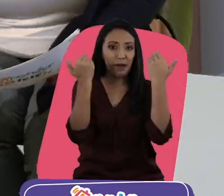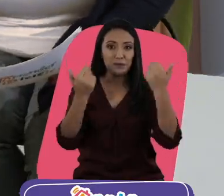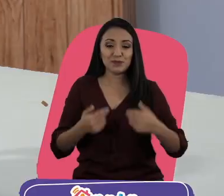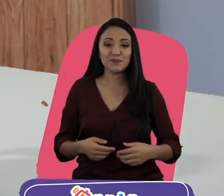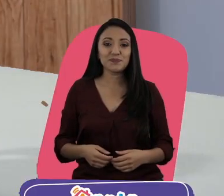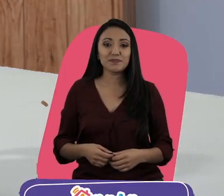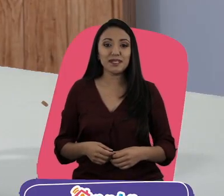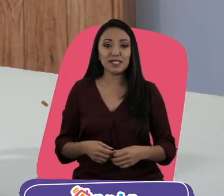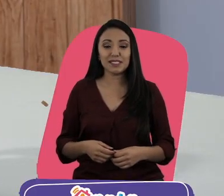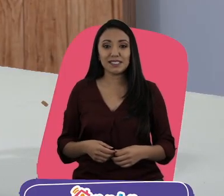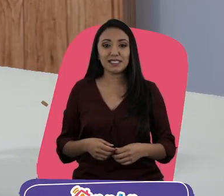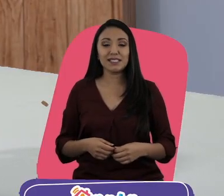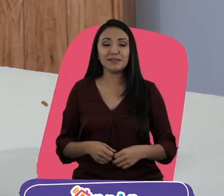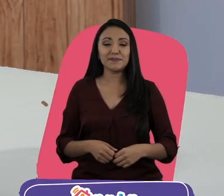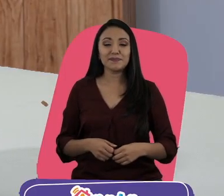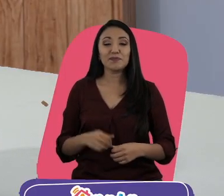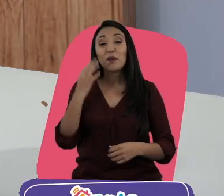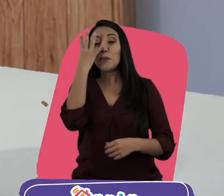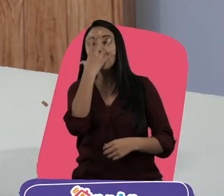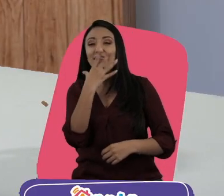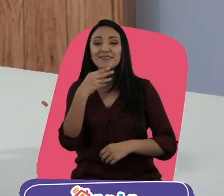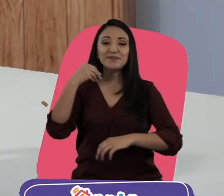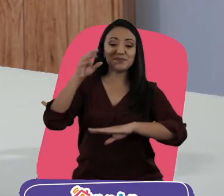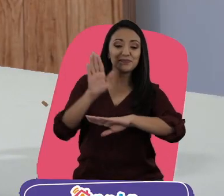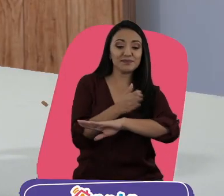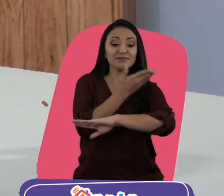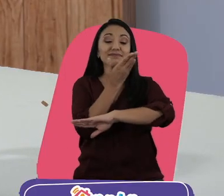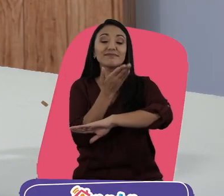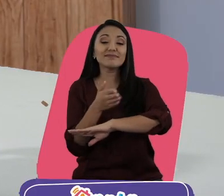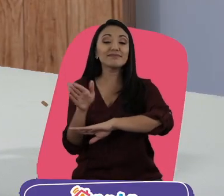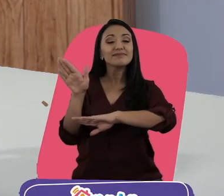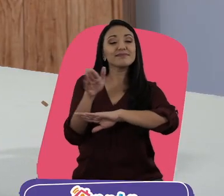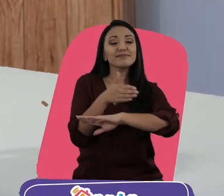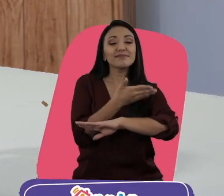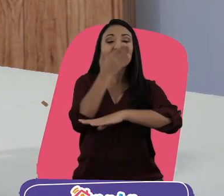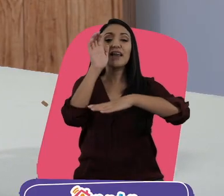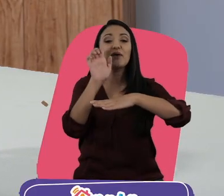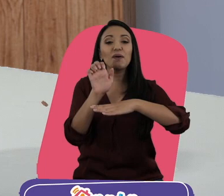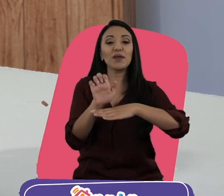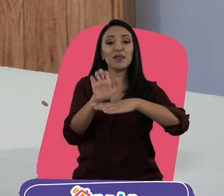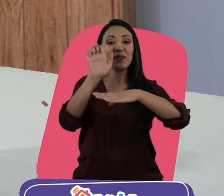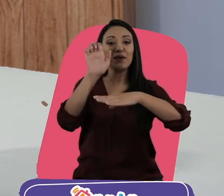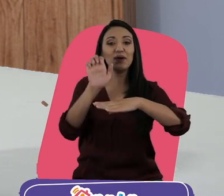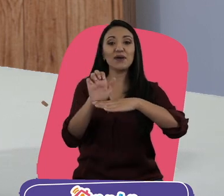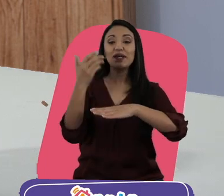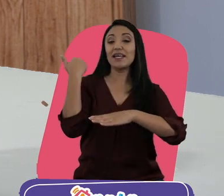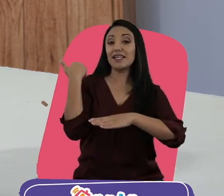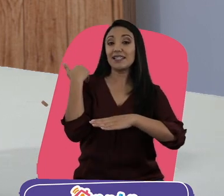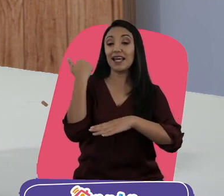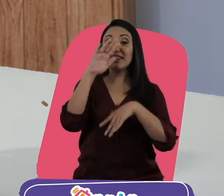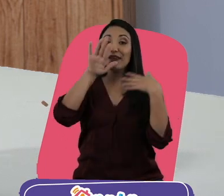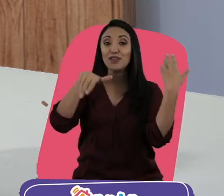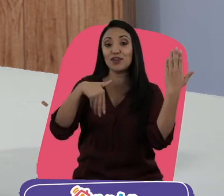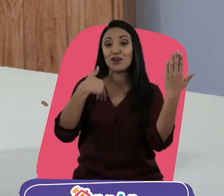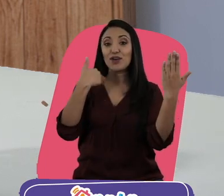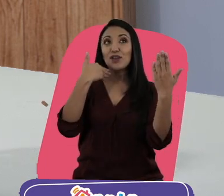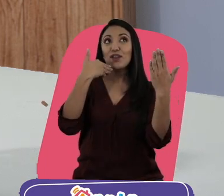chicos? Claro que sí. Vamos. Esta mi tierra, tierra linda, el Ecuador, tiene de